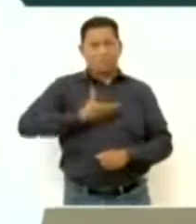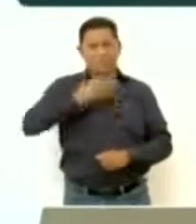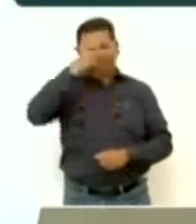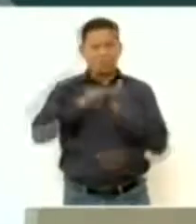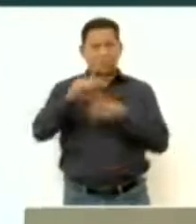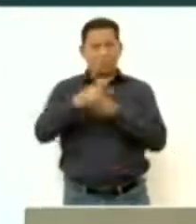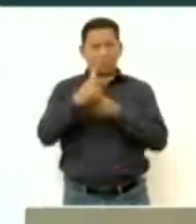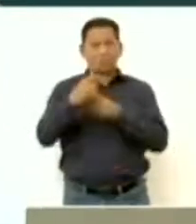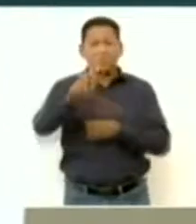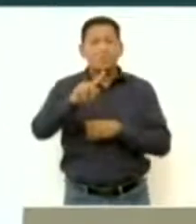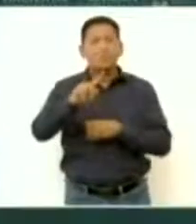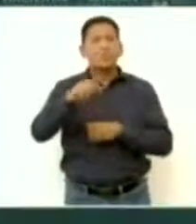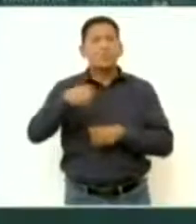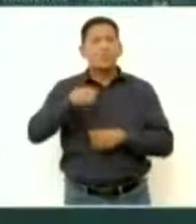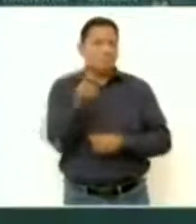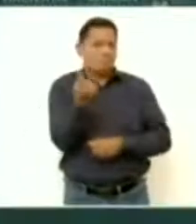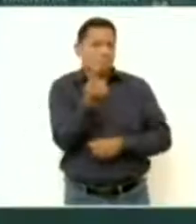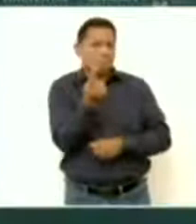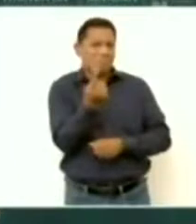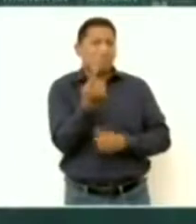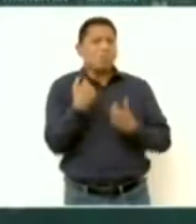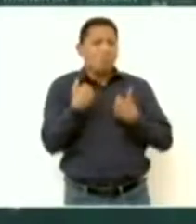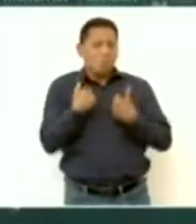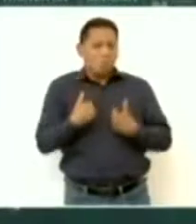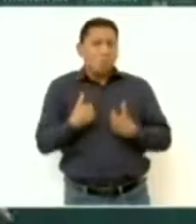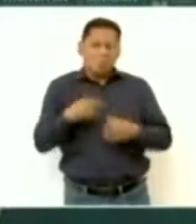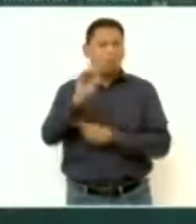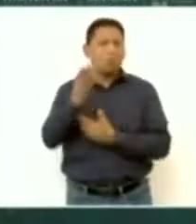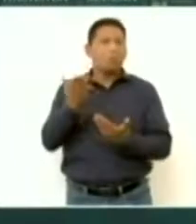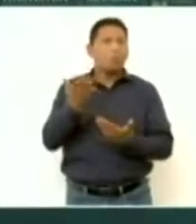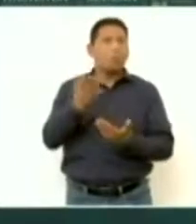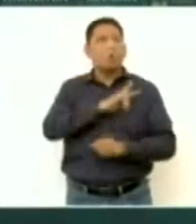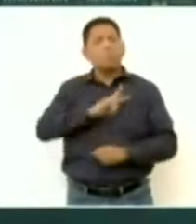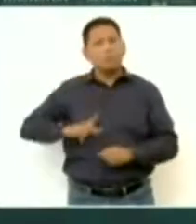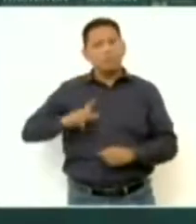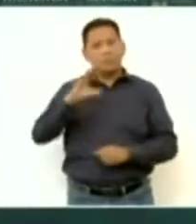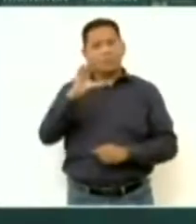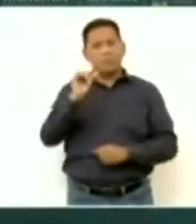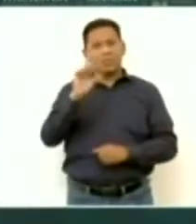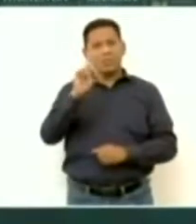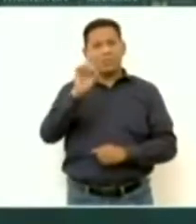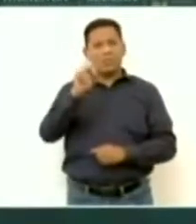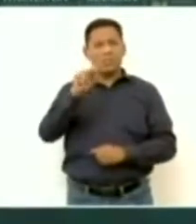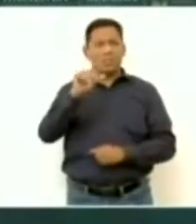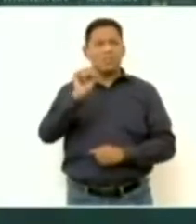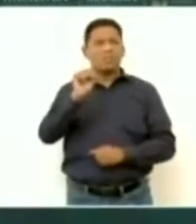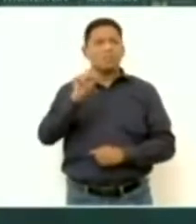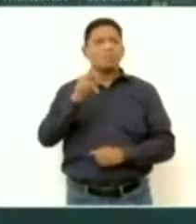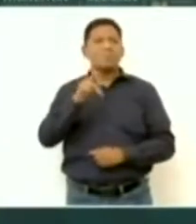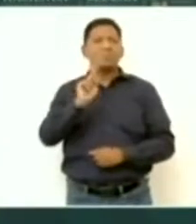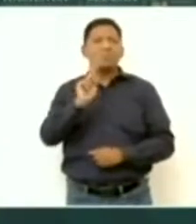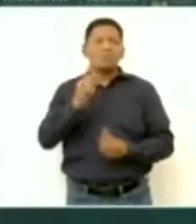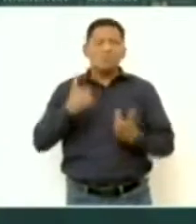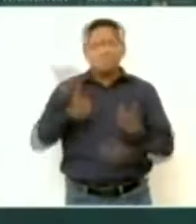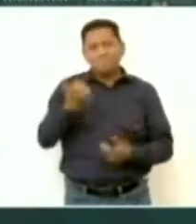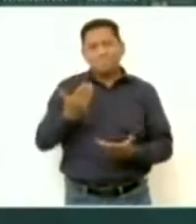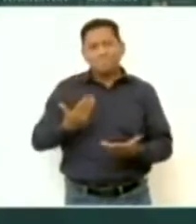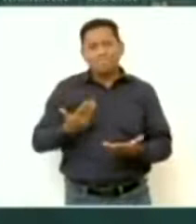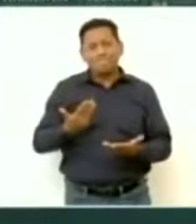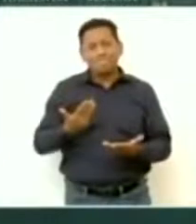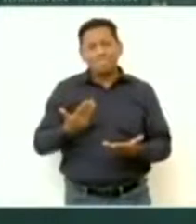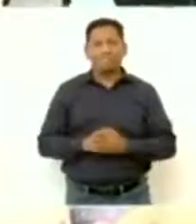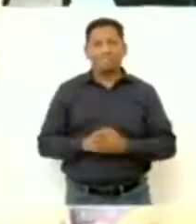del 12, que había yo hecho lo posible, pero que no había yo podido o no había yo